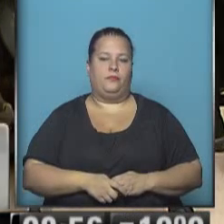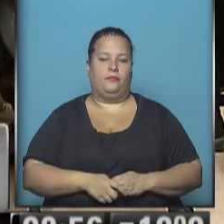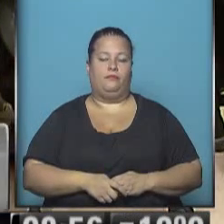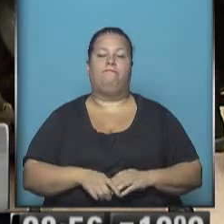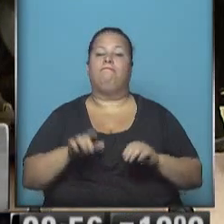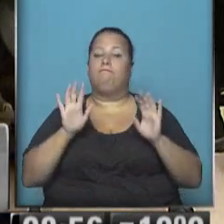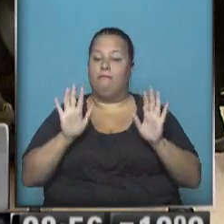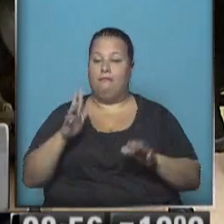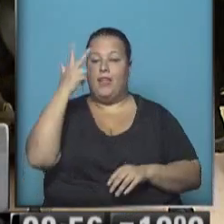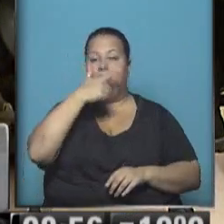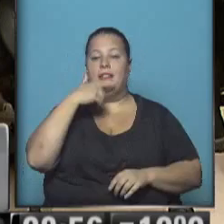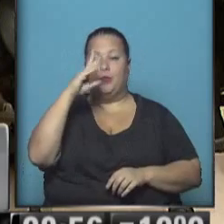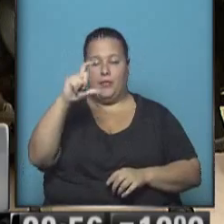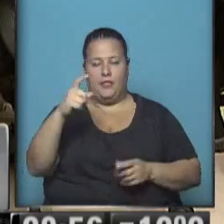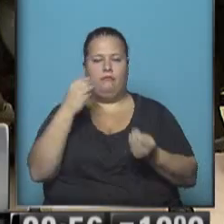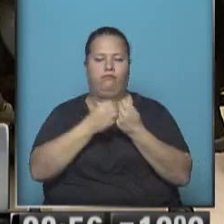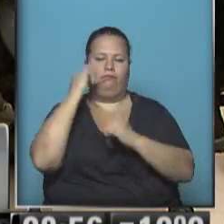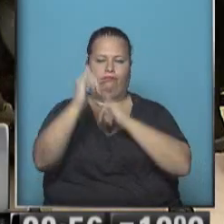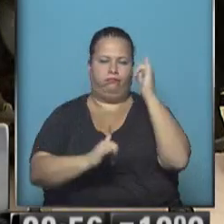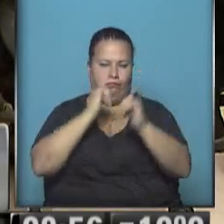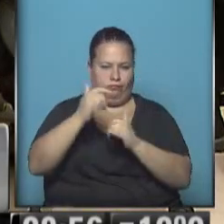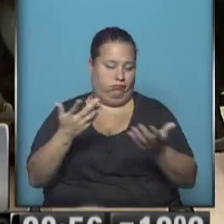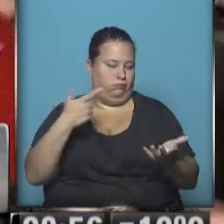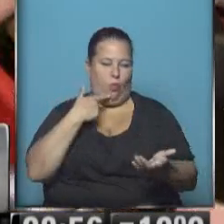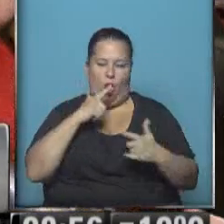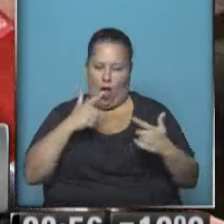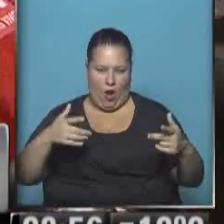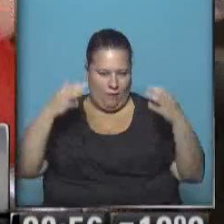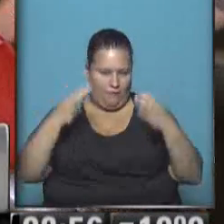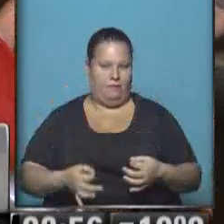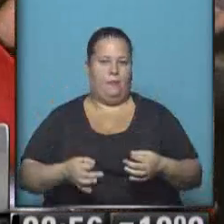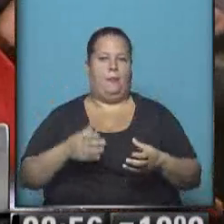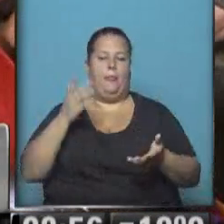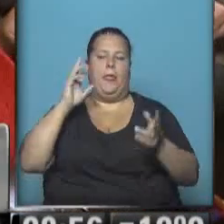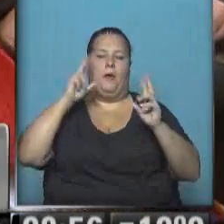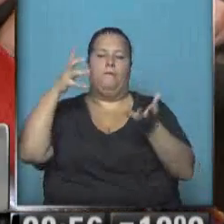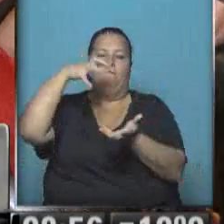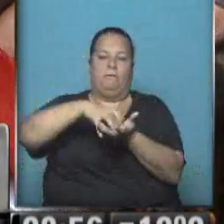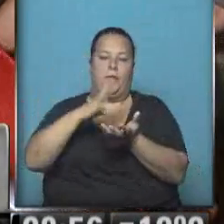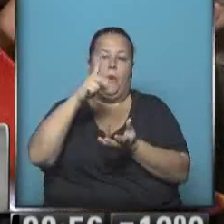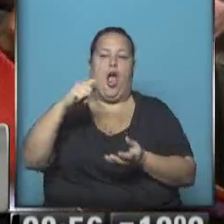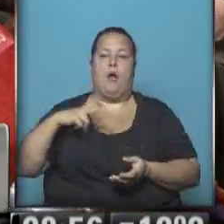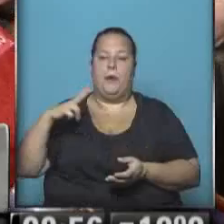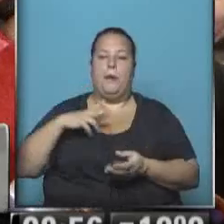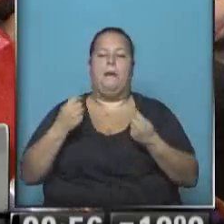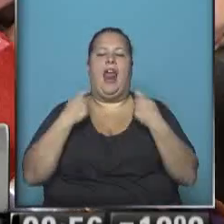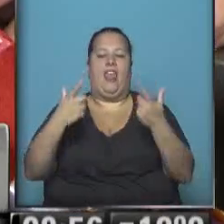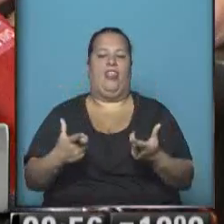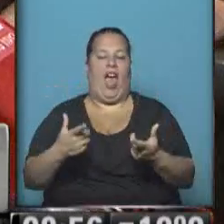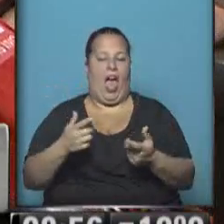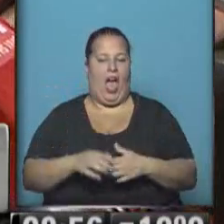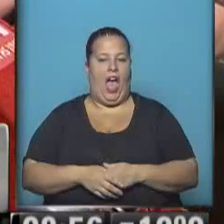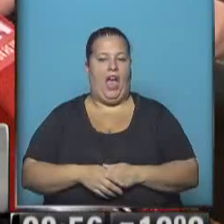así como el edificio rojo un conjunto de datos que no dejan lugar a dudas de haber montado una plataforma de banca privada para facilitar